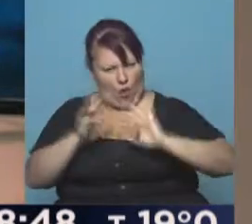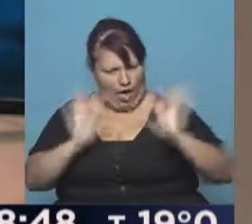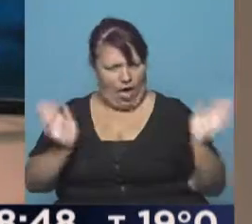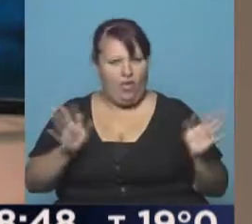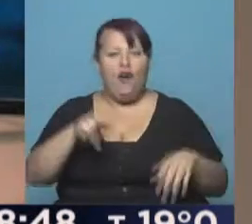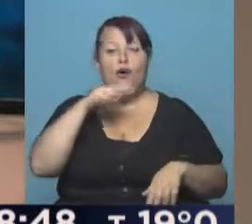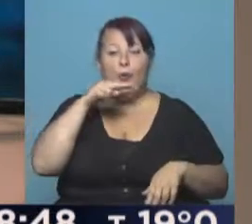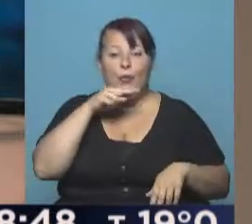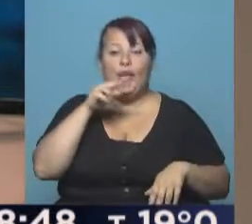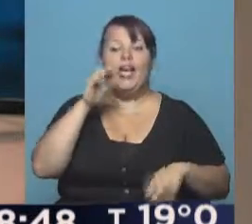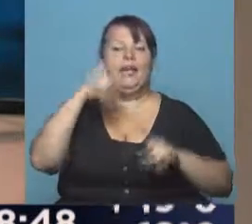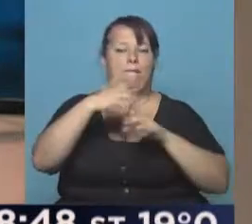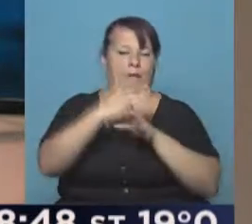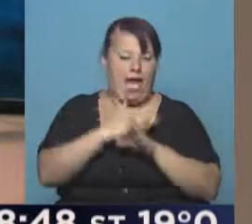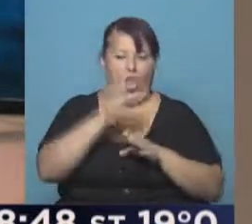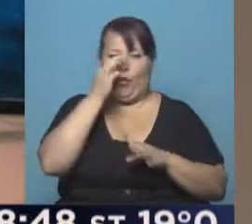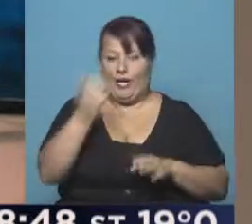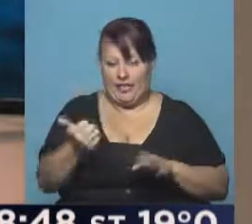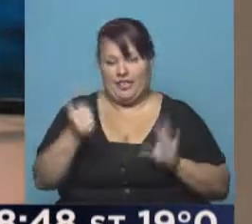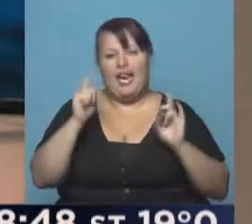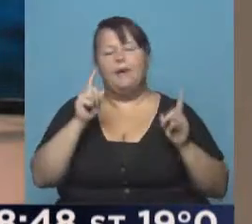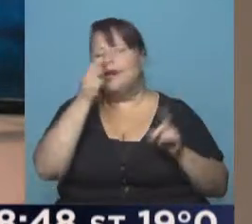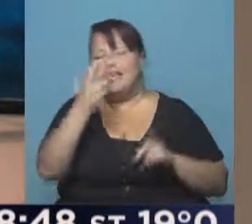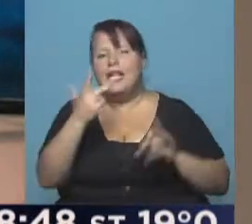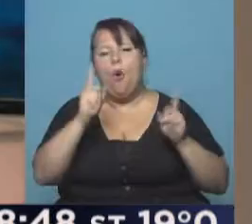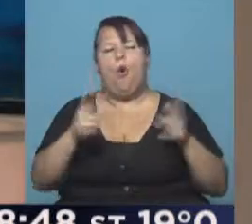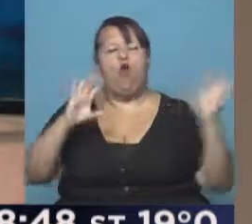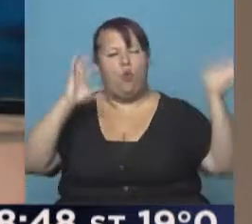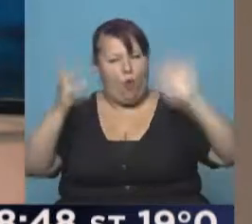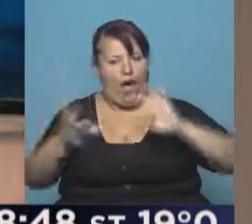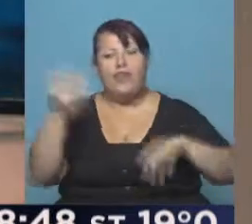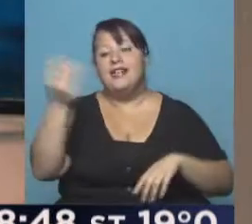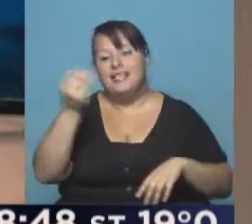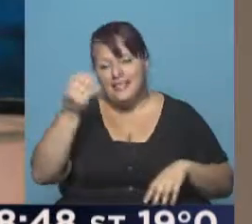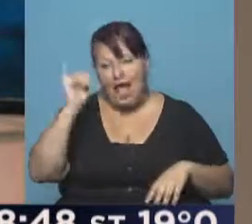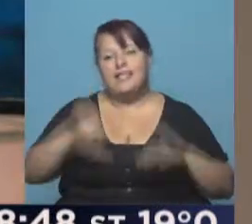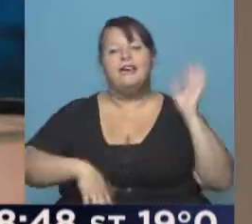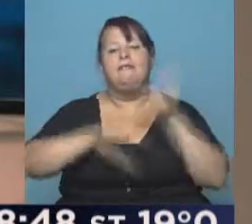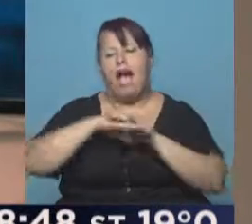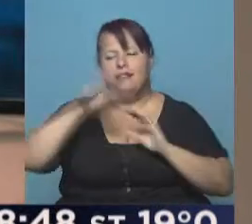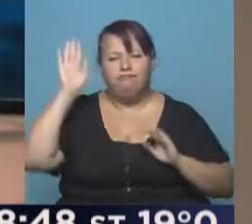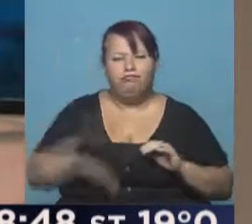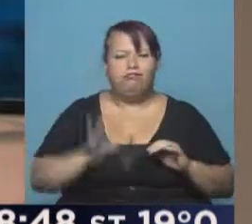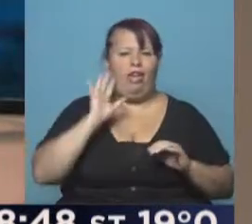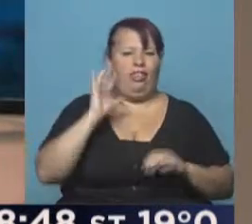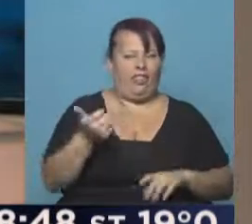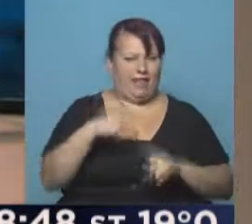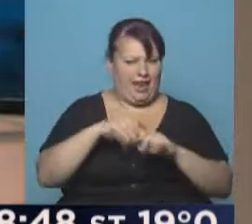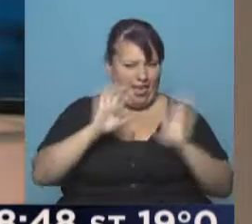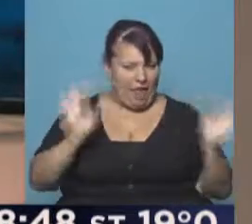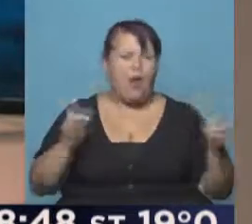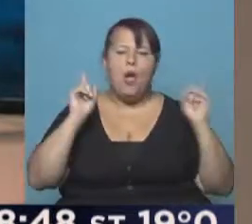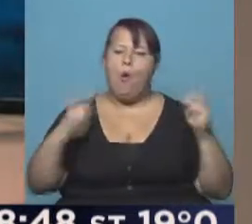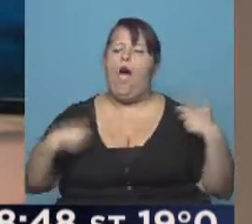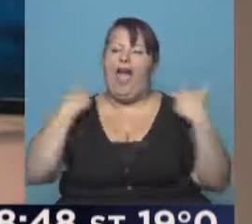nubosidad. Viernes desciende la máxima, 23, aumenta la nubosidad. Y el sábado, sí, la máxima solamente 16 grados, pero